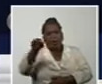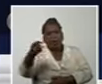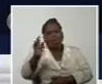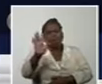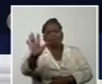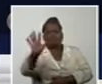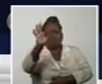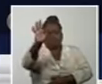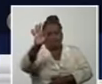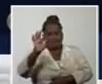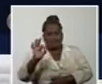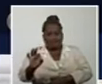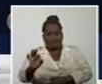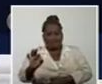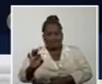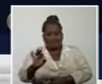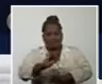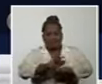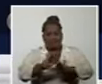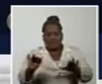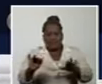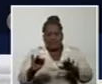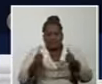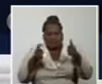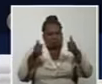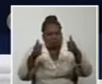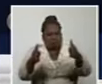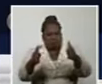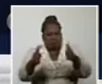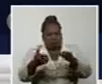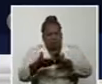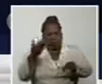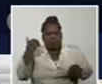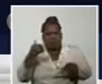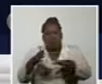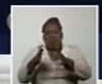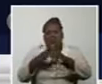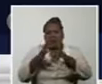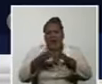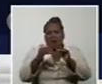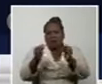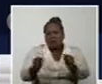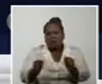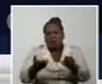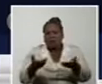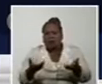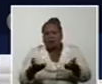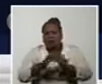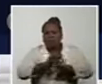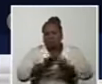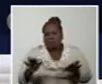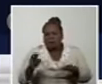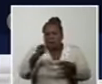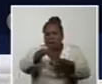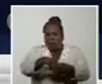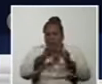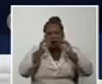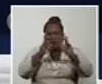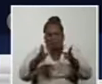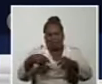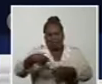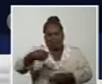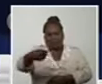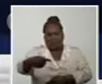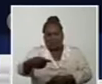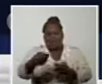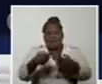86,5%, están recuperados, están de alta, están incorporados a su actividad, aunque dentro de ellos hay